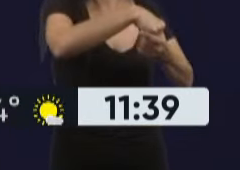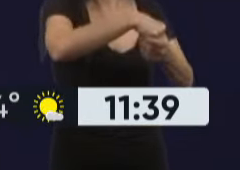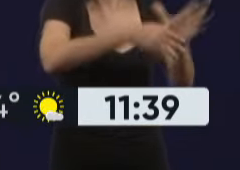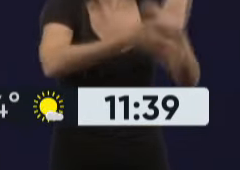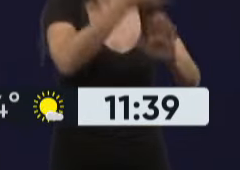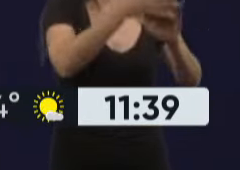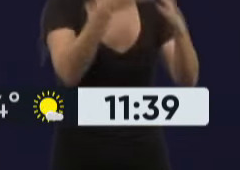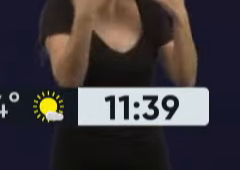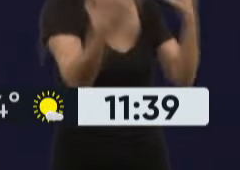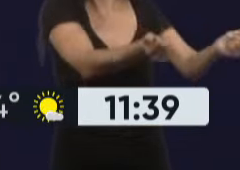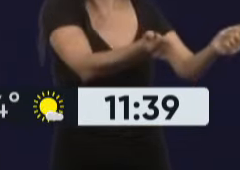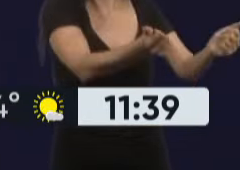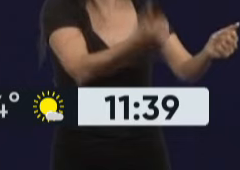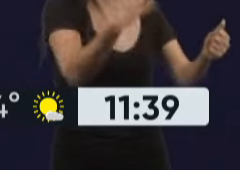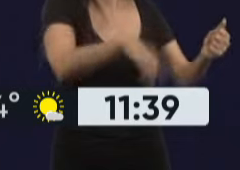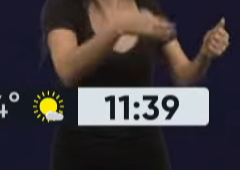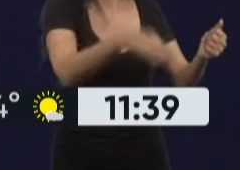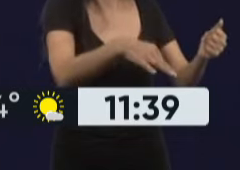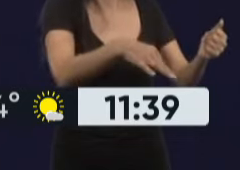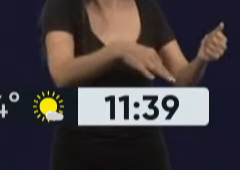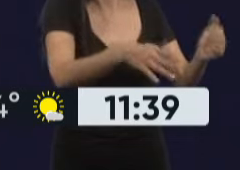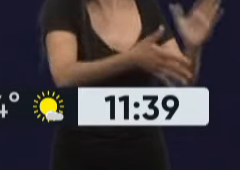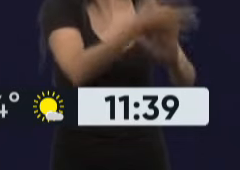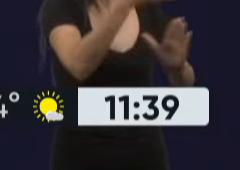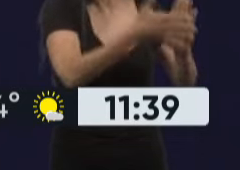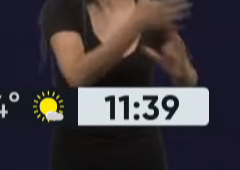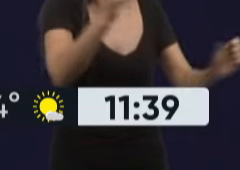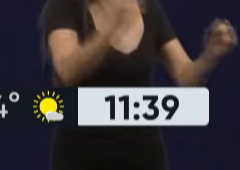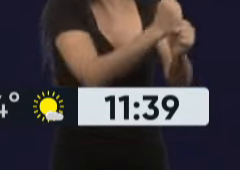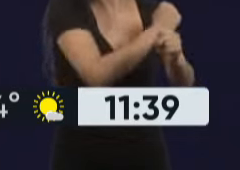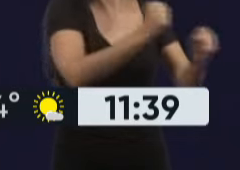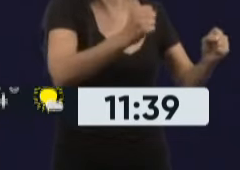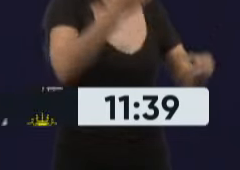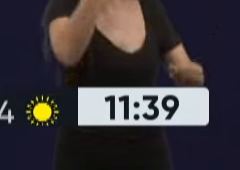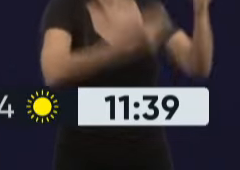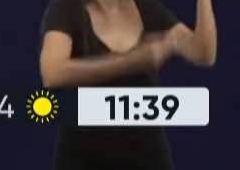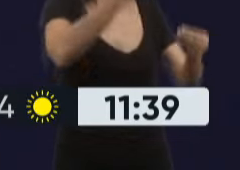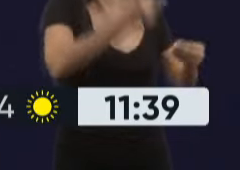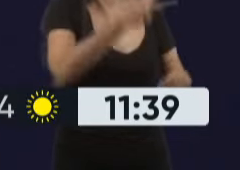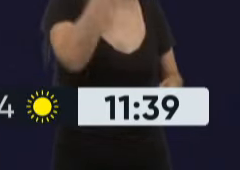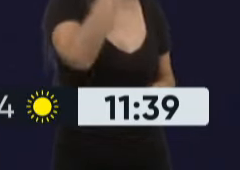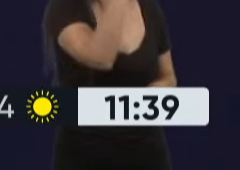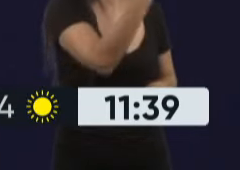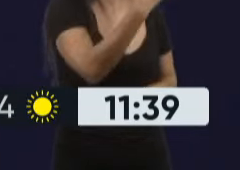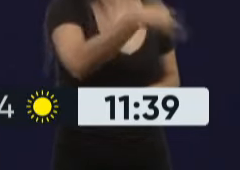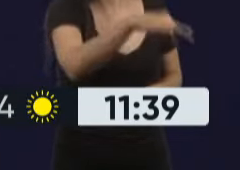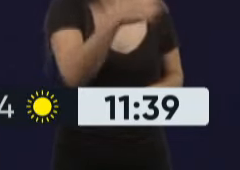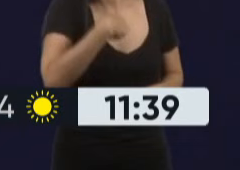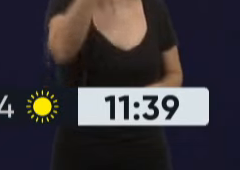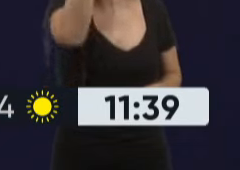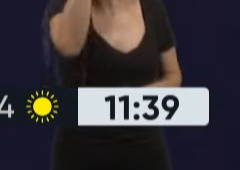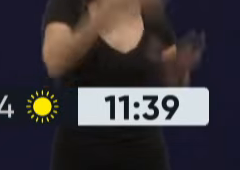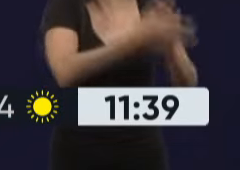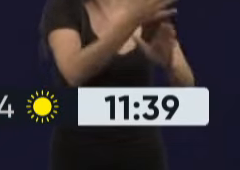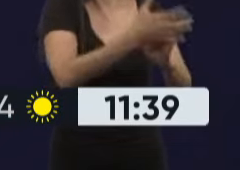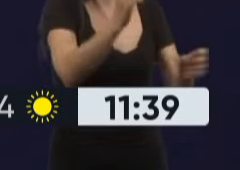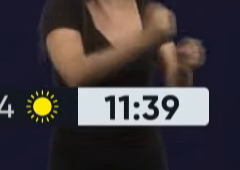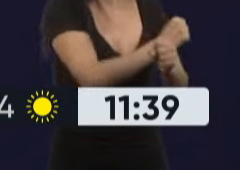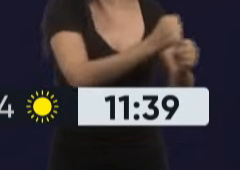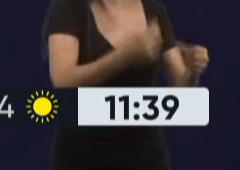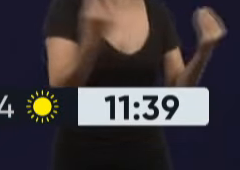las circunstancias y y van a aprobar un presupuesto bien visto considerando que eh nos han